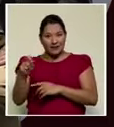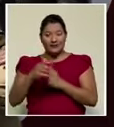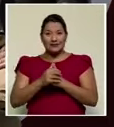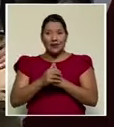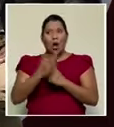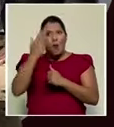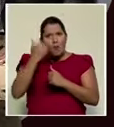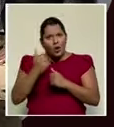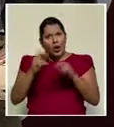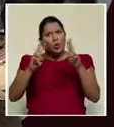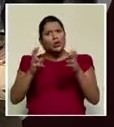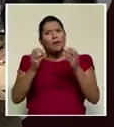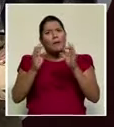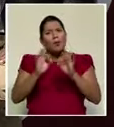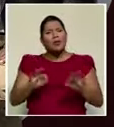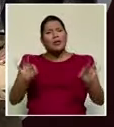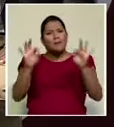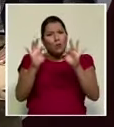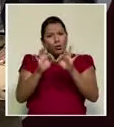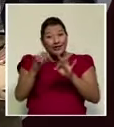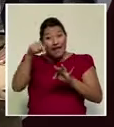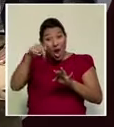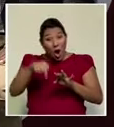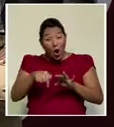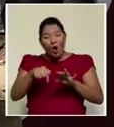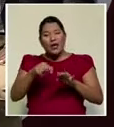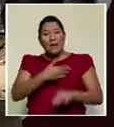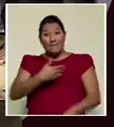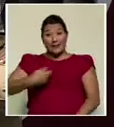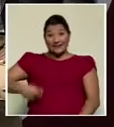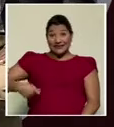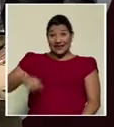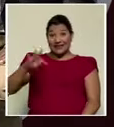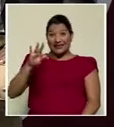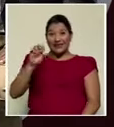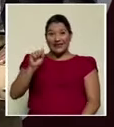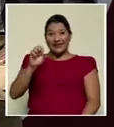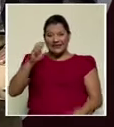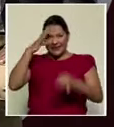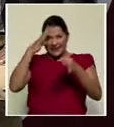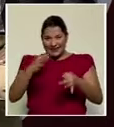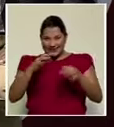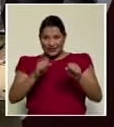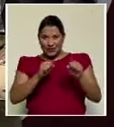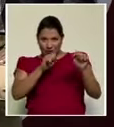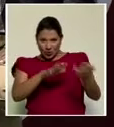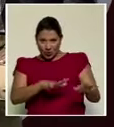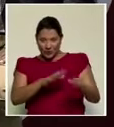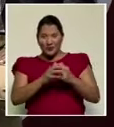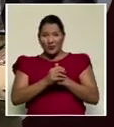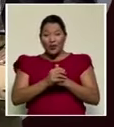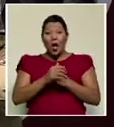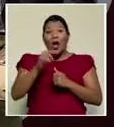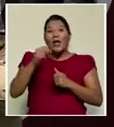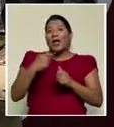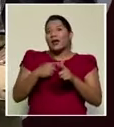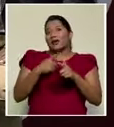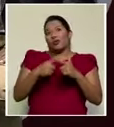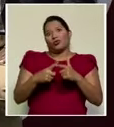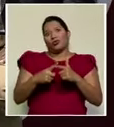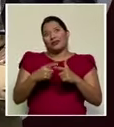tiene la salida del presidente del Tribunal Supremo de Elecciones. Esta es la entrevista obligada de